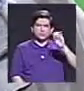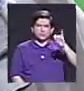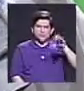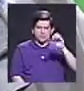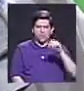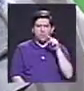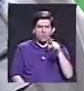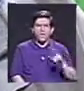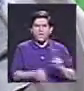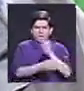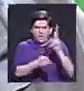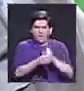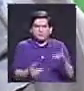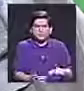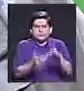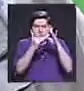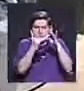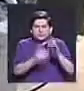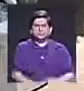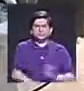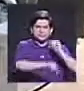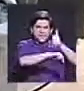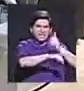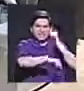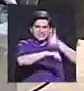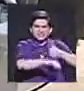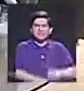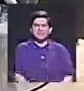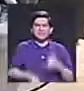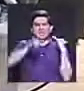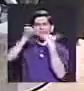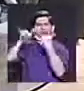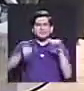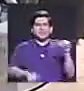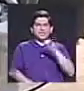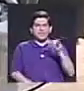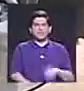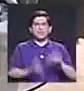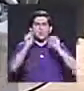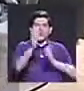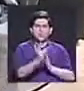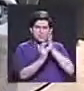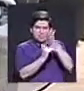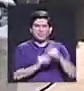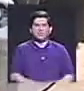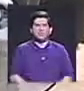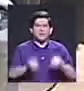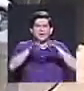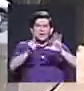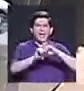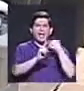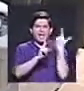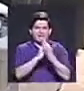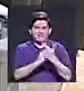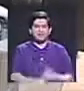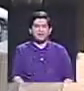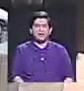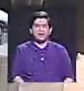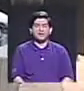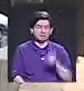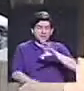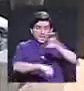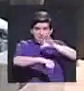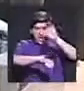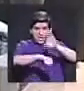es la línea que se utiliza sobre todo para plantear denuncias, pero también pueden acceder a las redes sociales. El Consejo